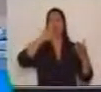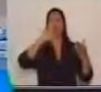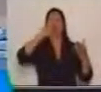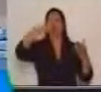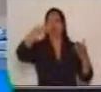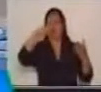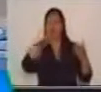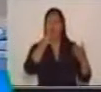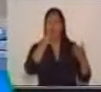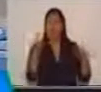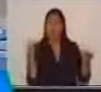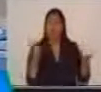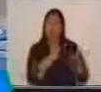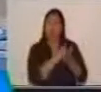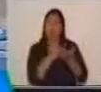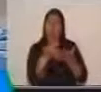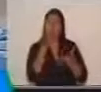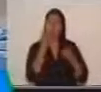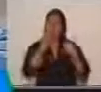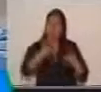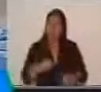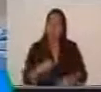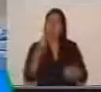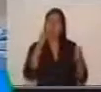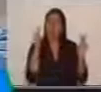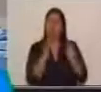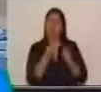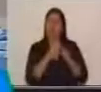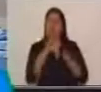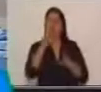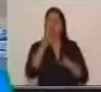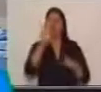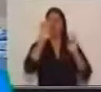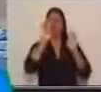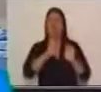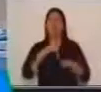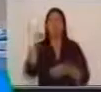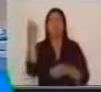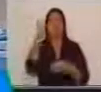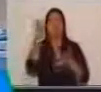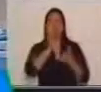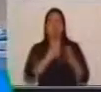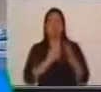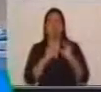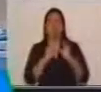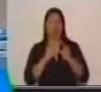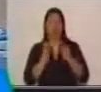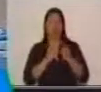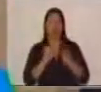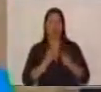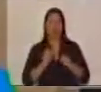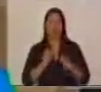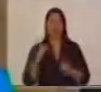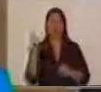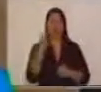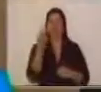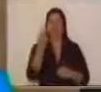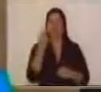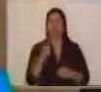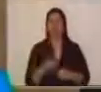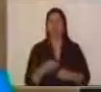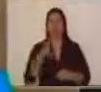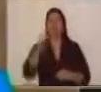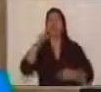ustedes para que de alguna manera pueda conocer estos autores y asimismo profundizar en cada una de sus